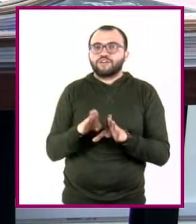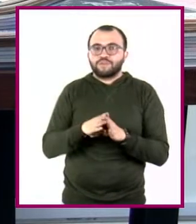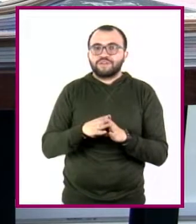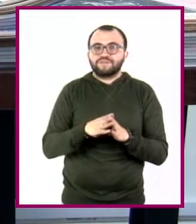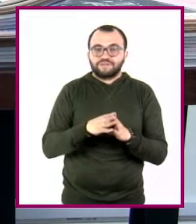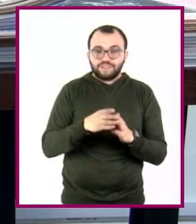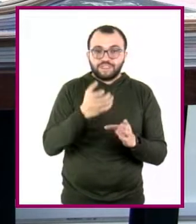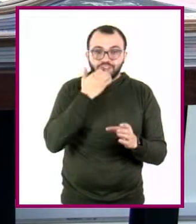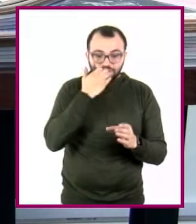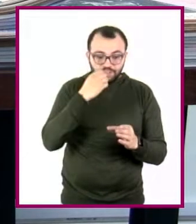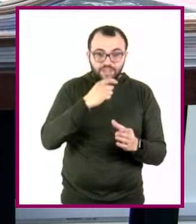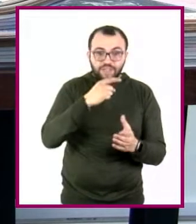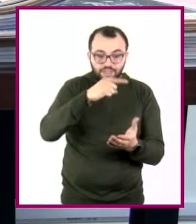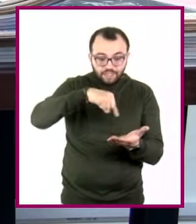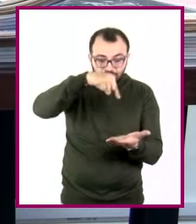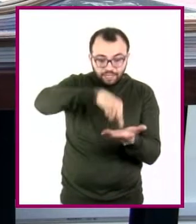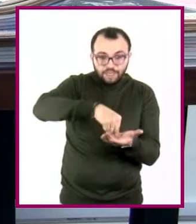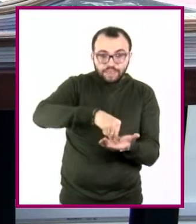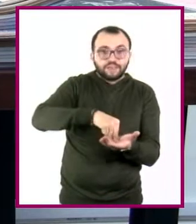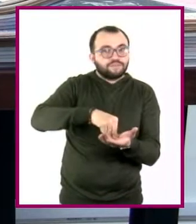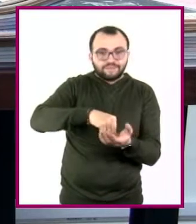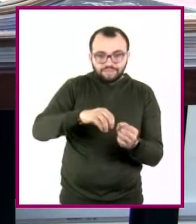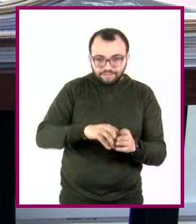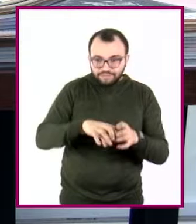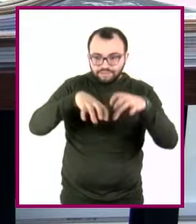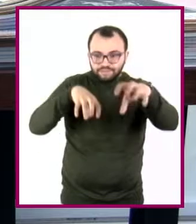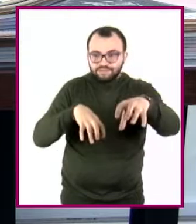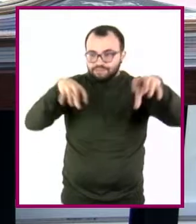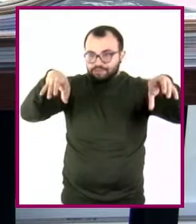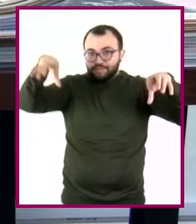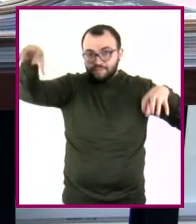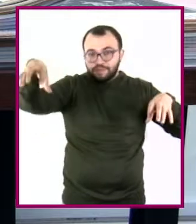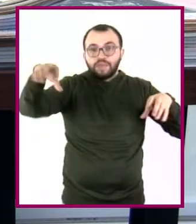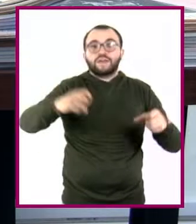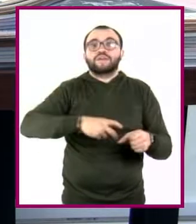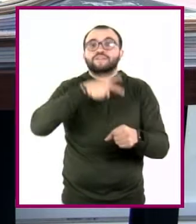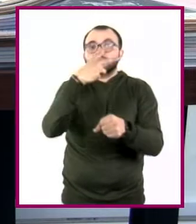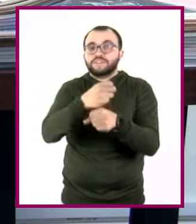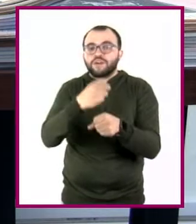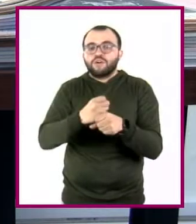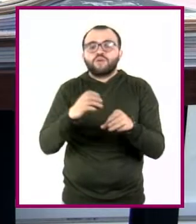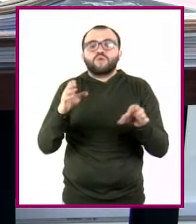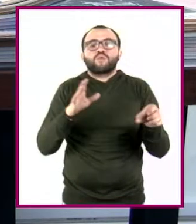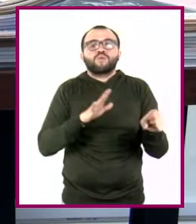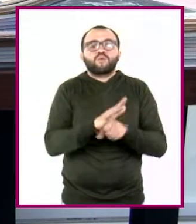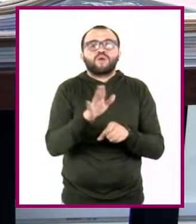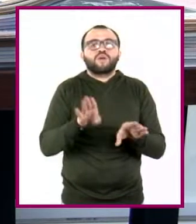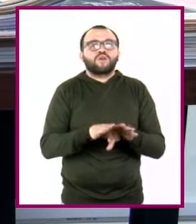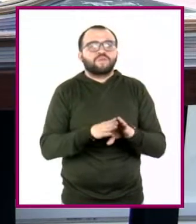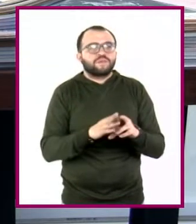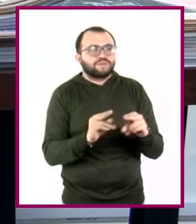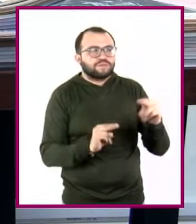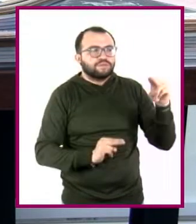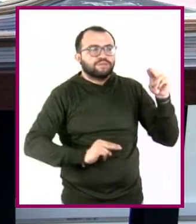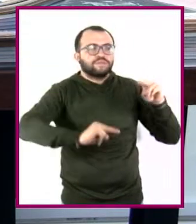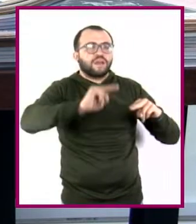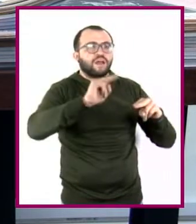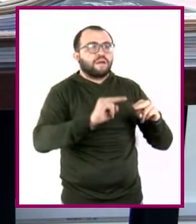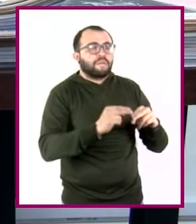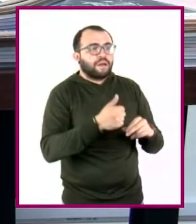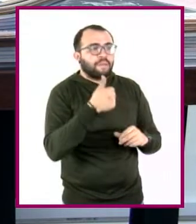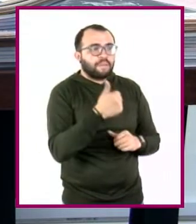descentralización y al financiamiento de la educación. La segunda generación habla de la evaluación de la calidad del sistema